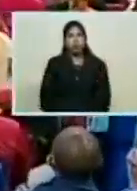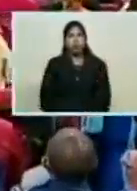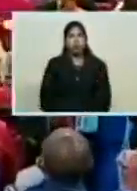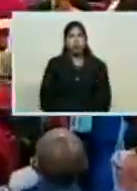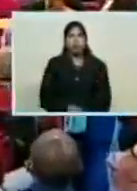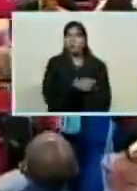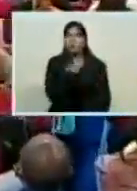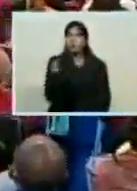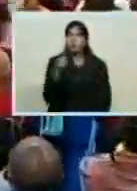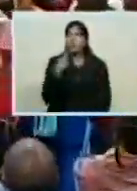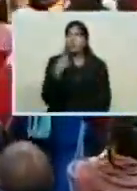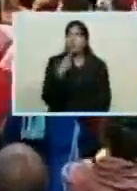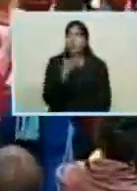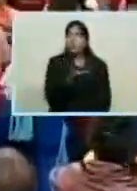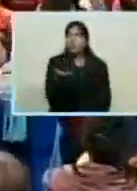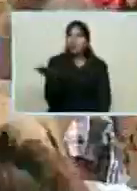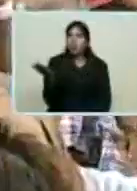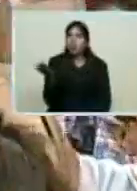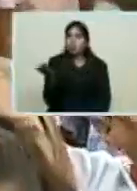¿Qué dicen ustedes?